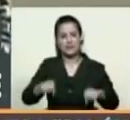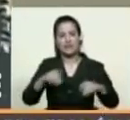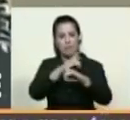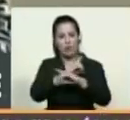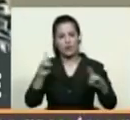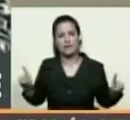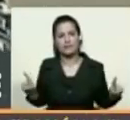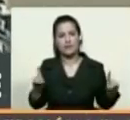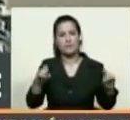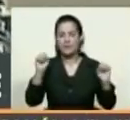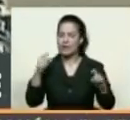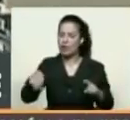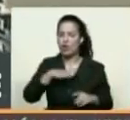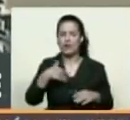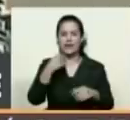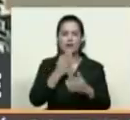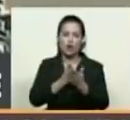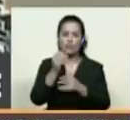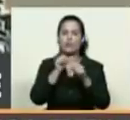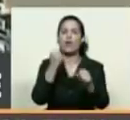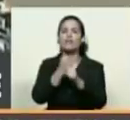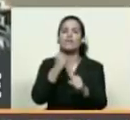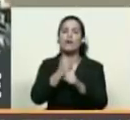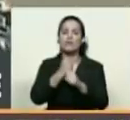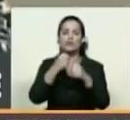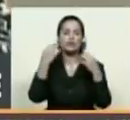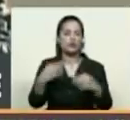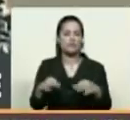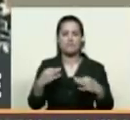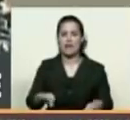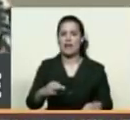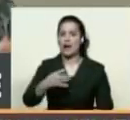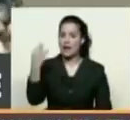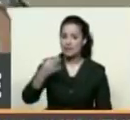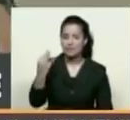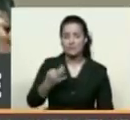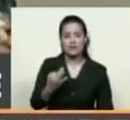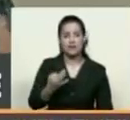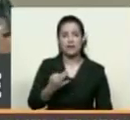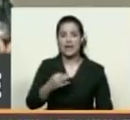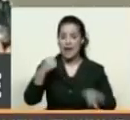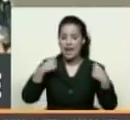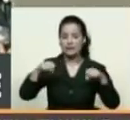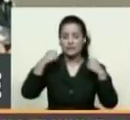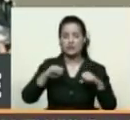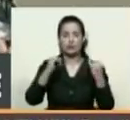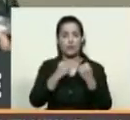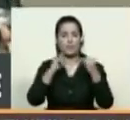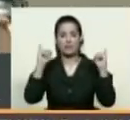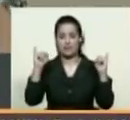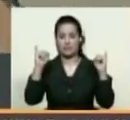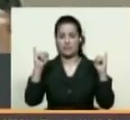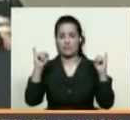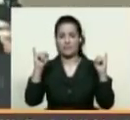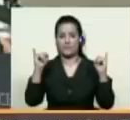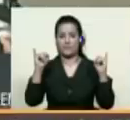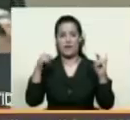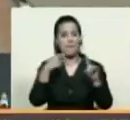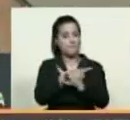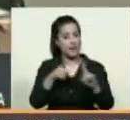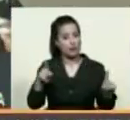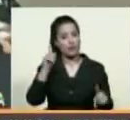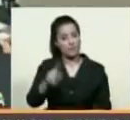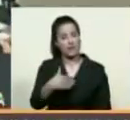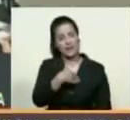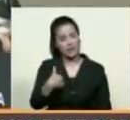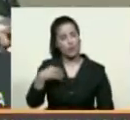democracia, quieren continuar con las labores de garantizar el ejercicio soberano, pero también queremos